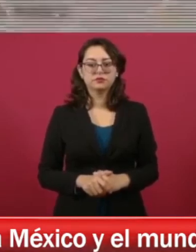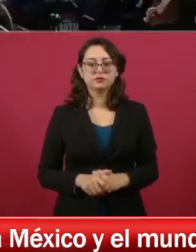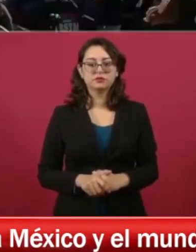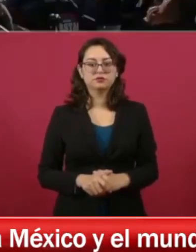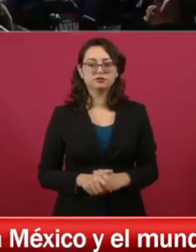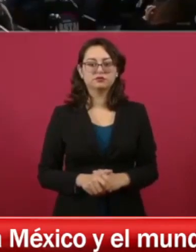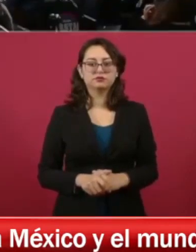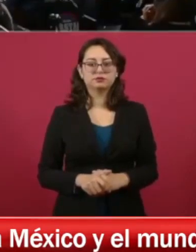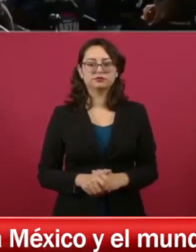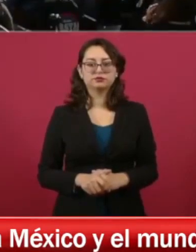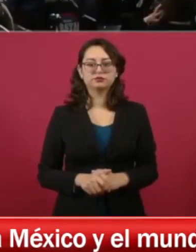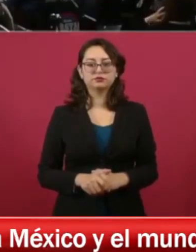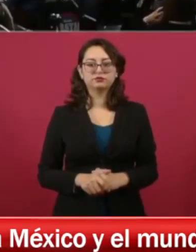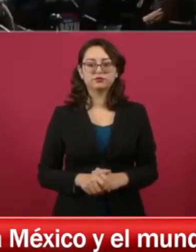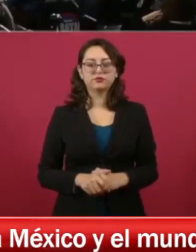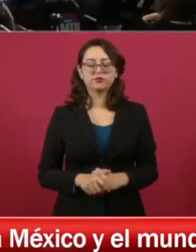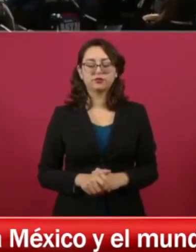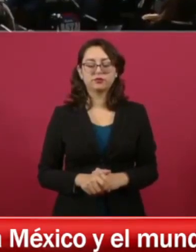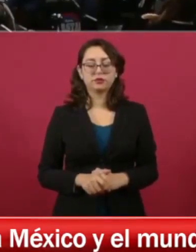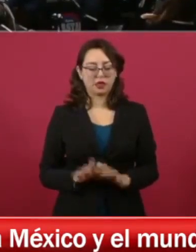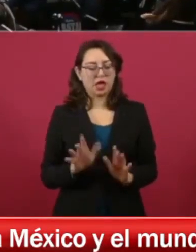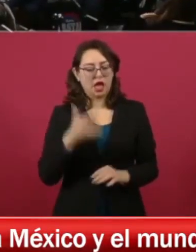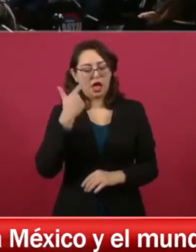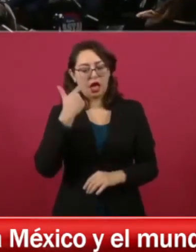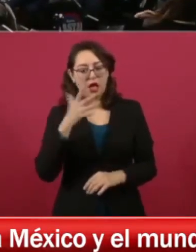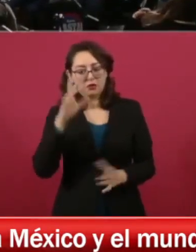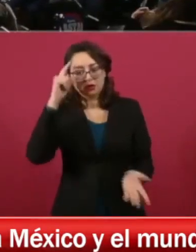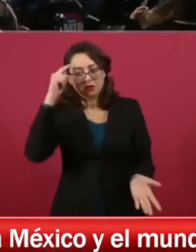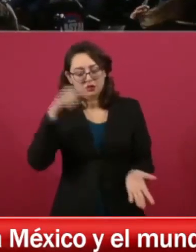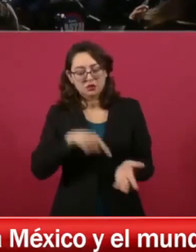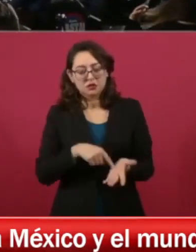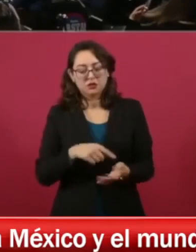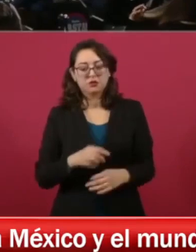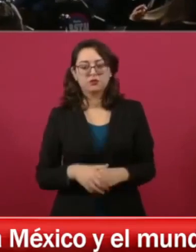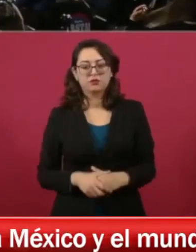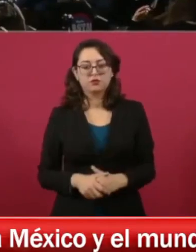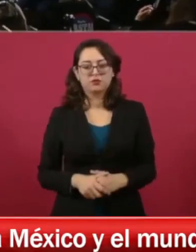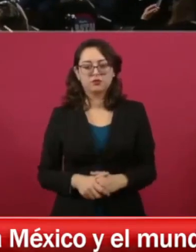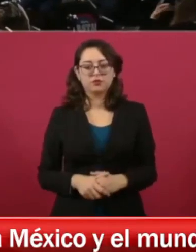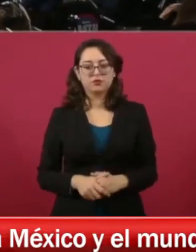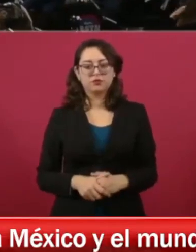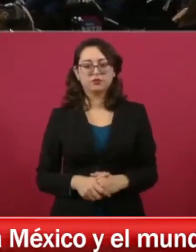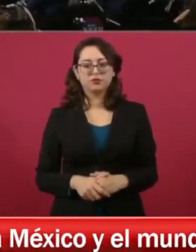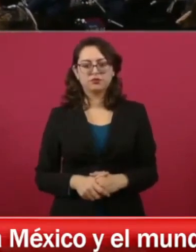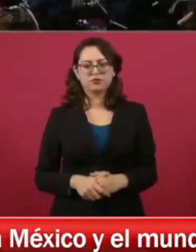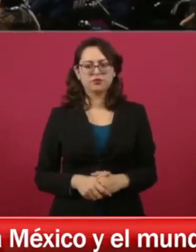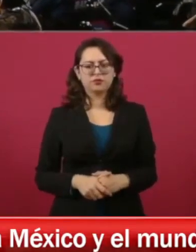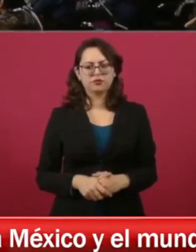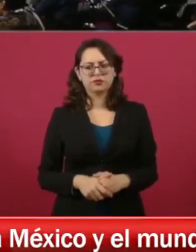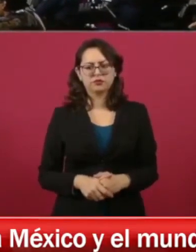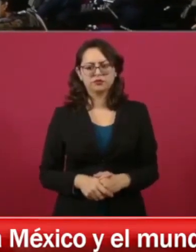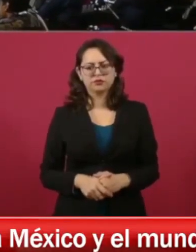No. Ese, yo creo que es ese. Sí, es…